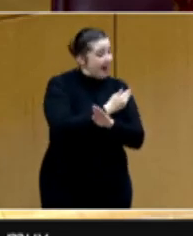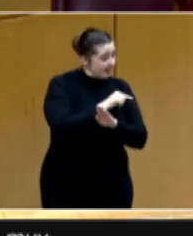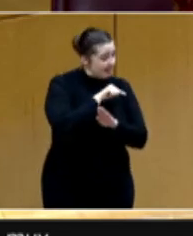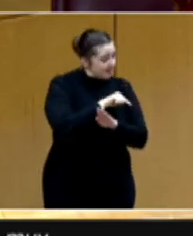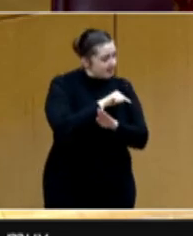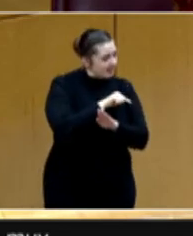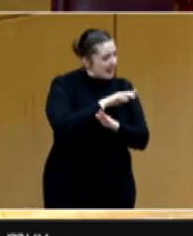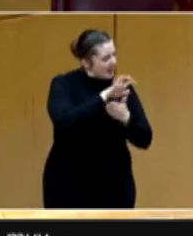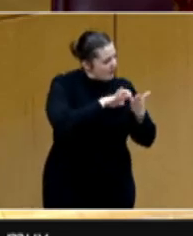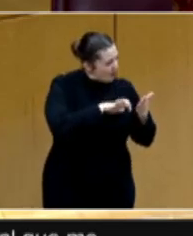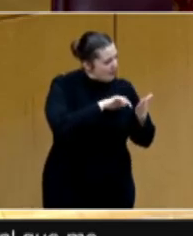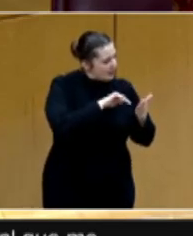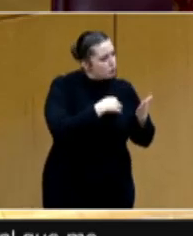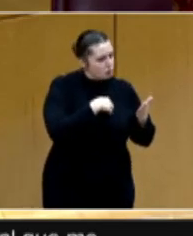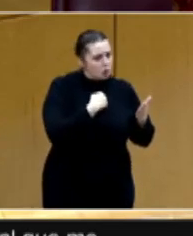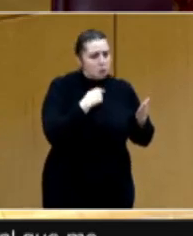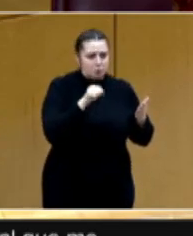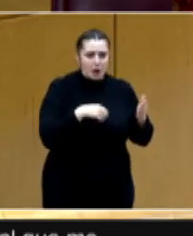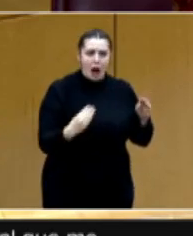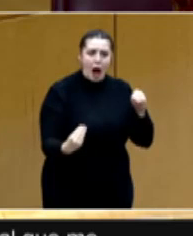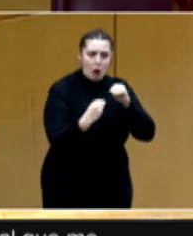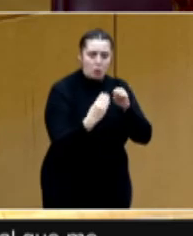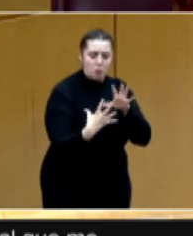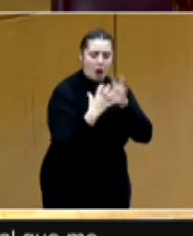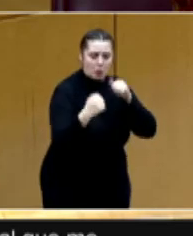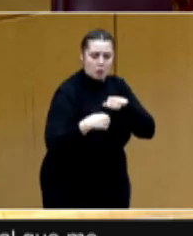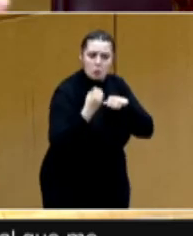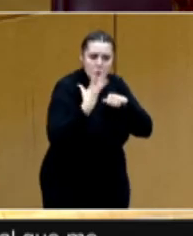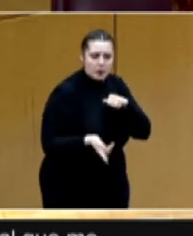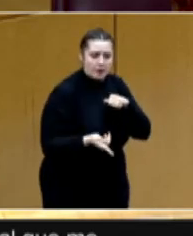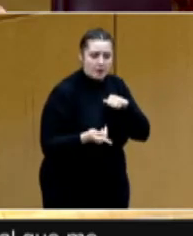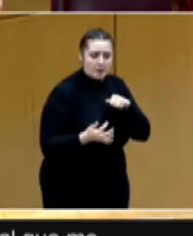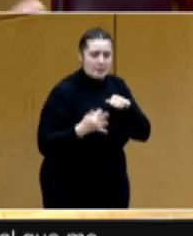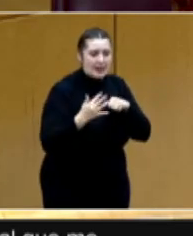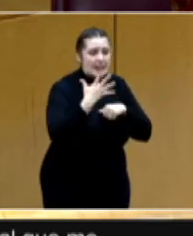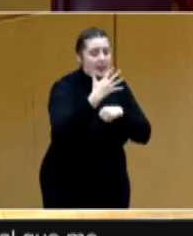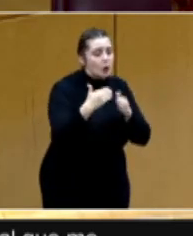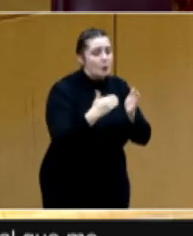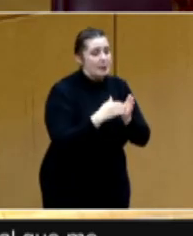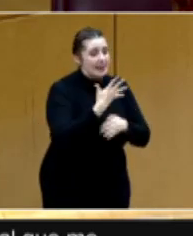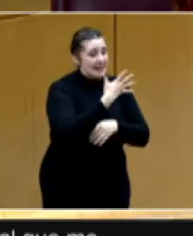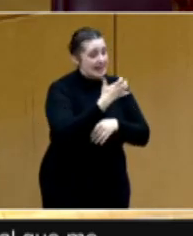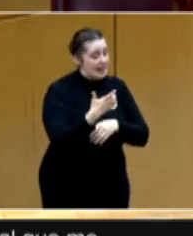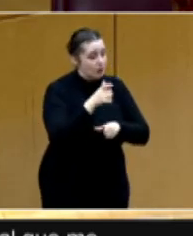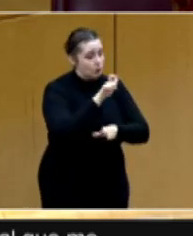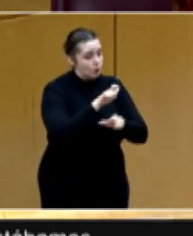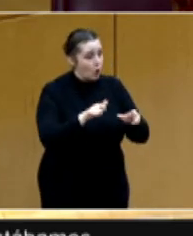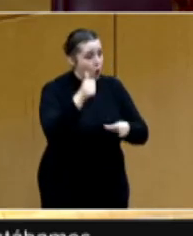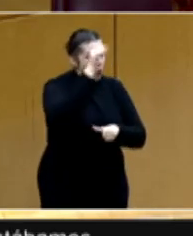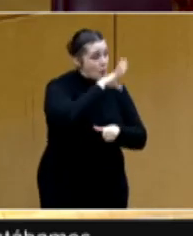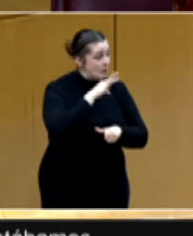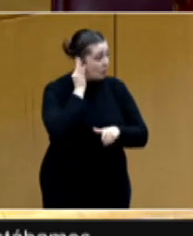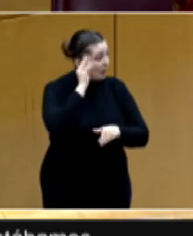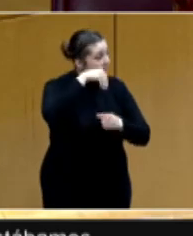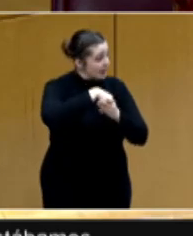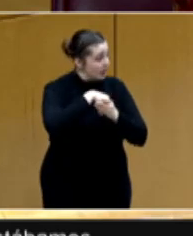Estamos de acuerdo con esto y desde luego los 5.500 aproximadamente hombres y mujeres que